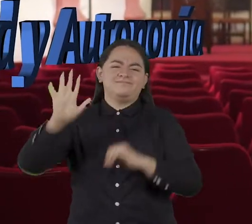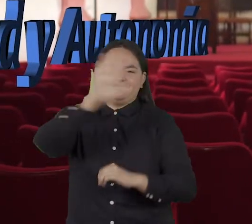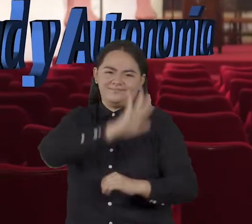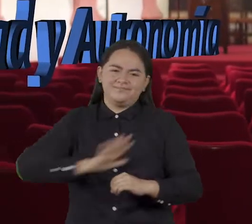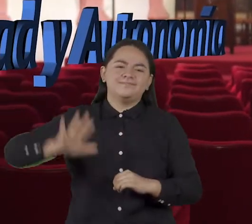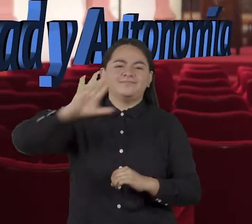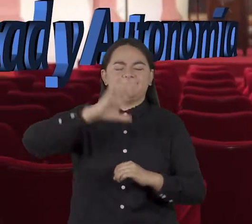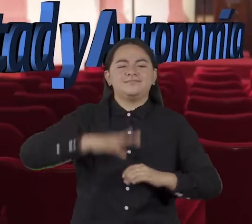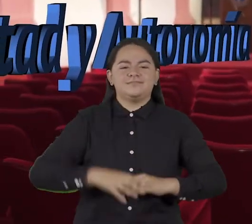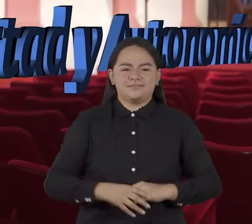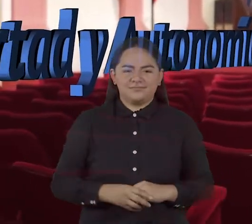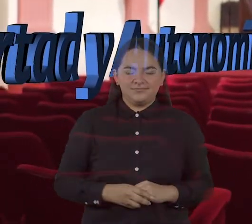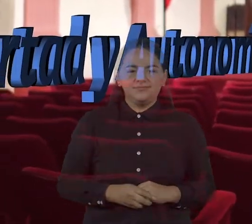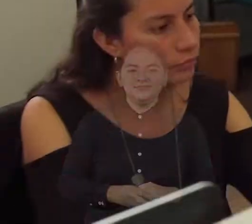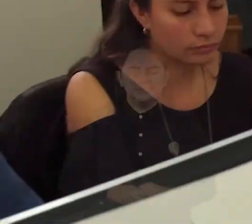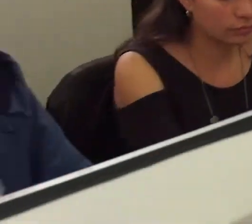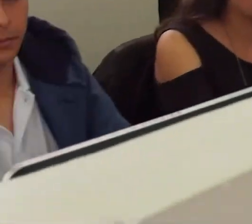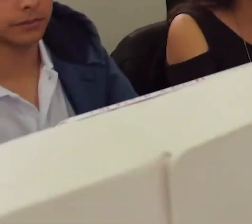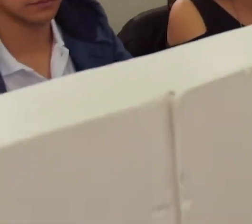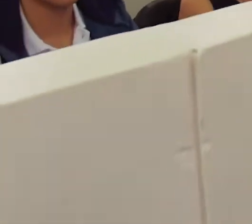vida de la ciudad y de la región.